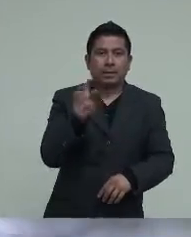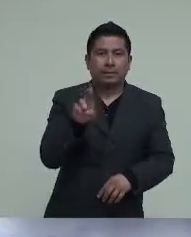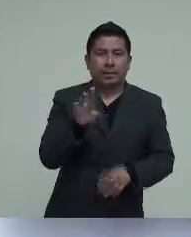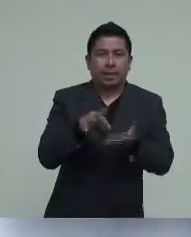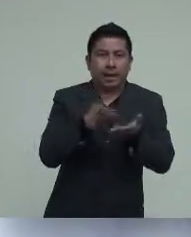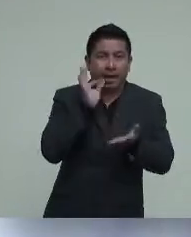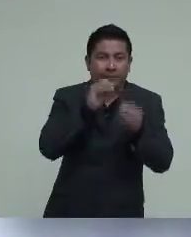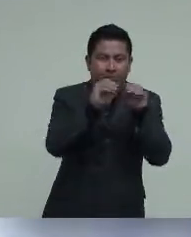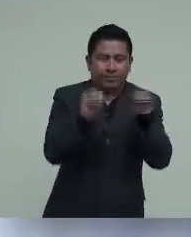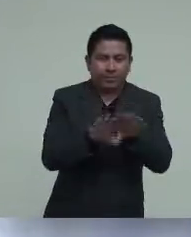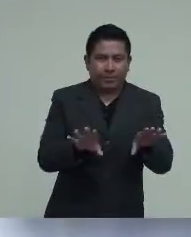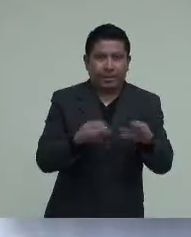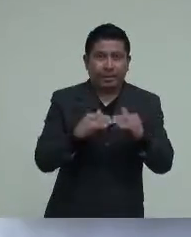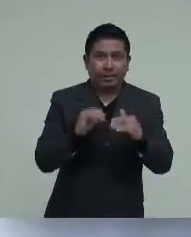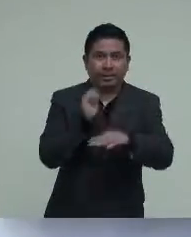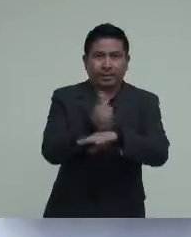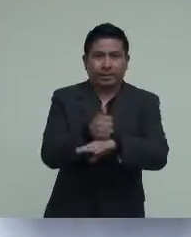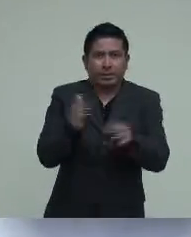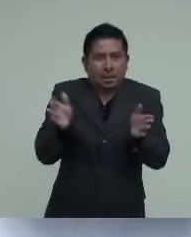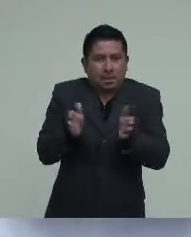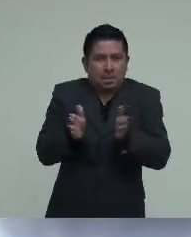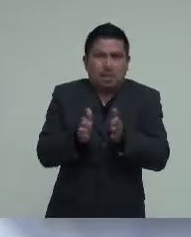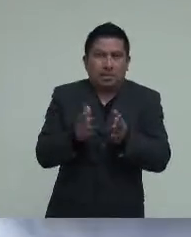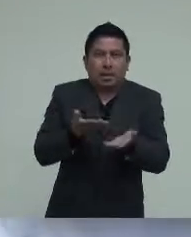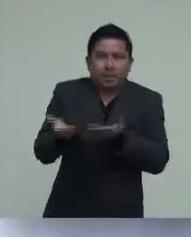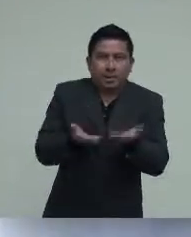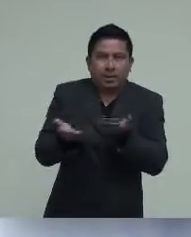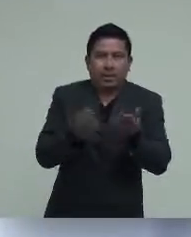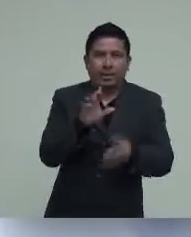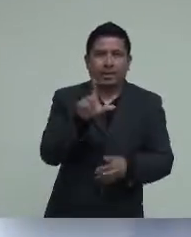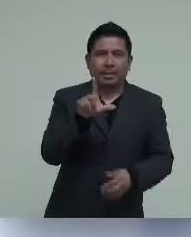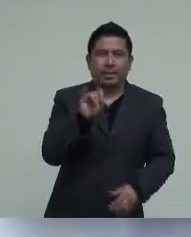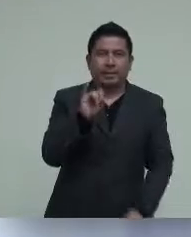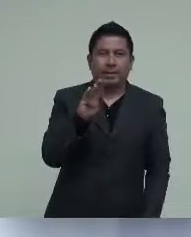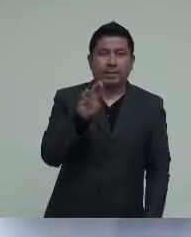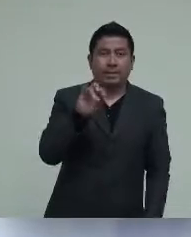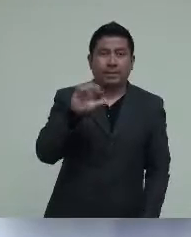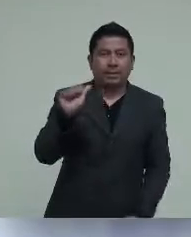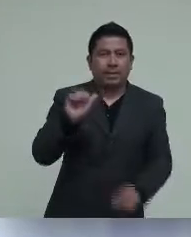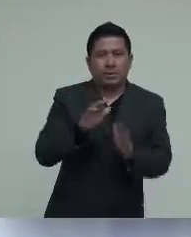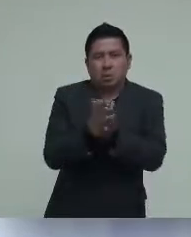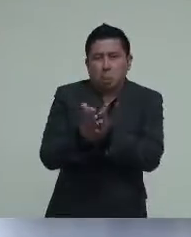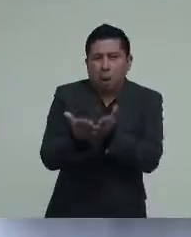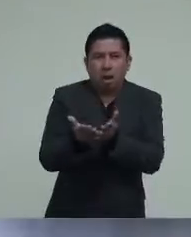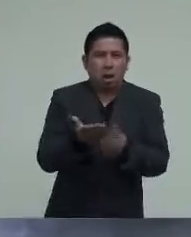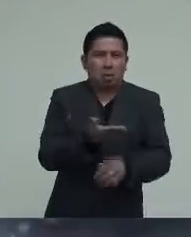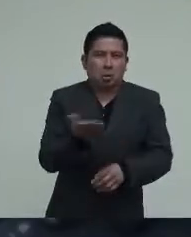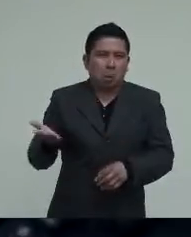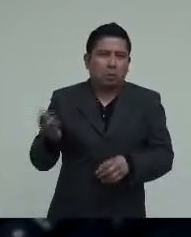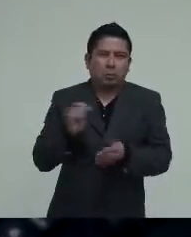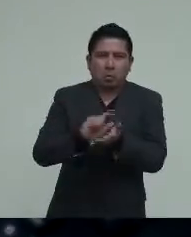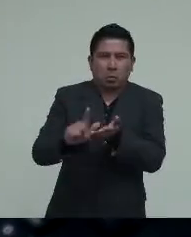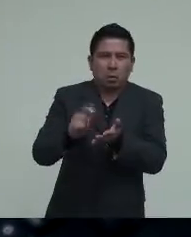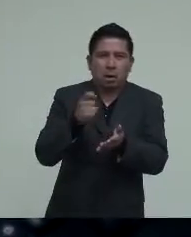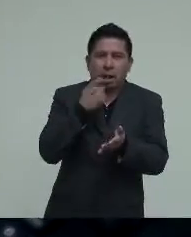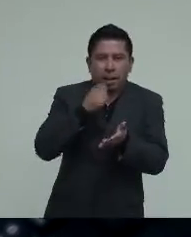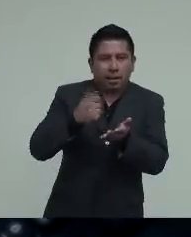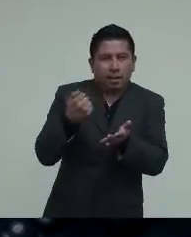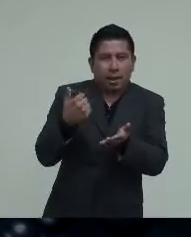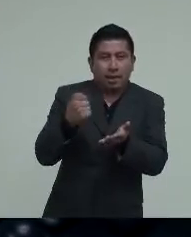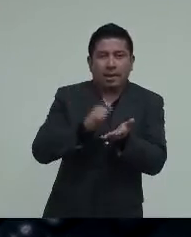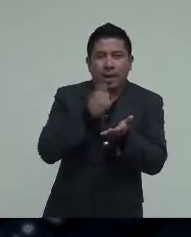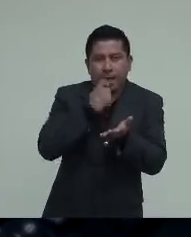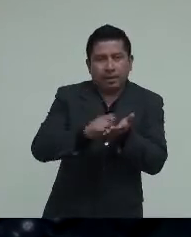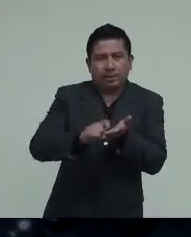un cibercafé y hacer una mini librería para vender útiles escolares. También